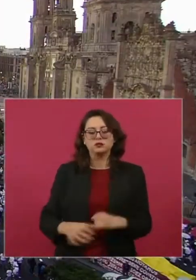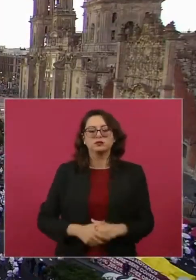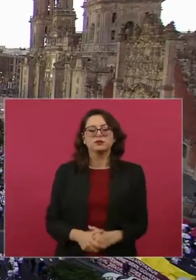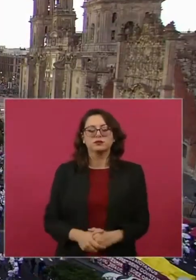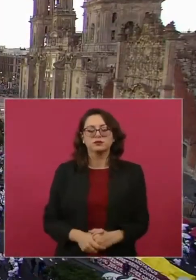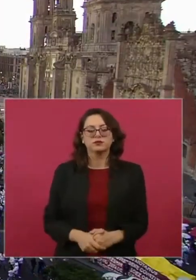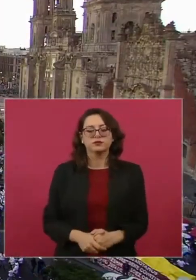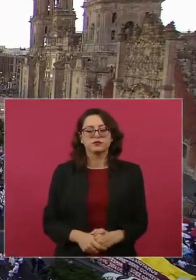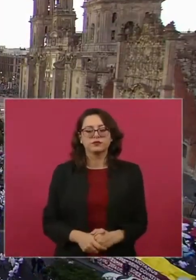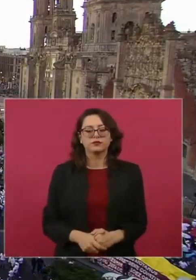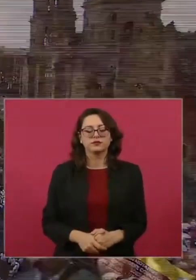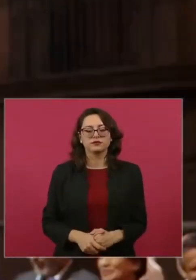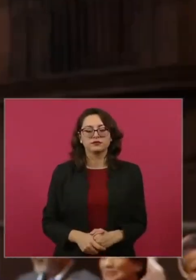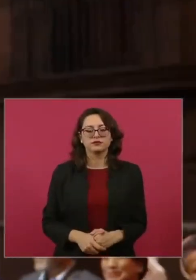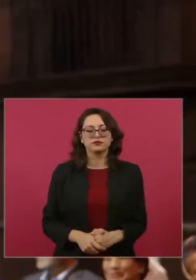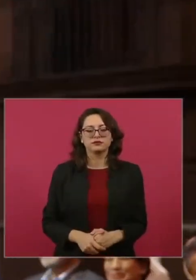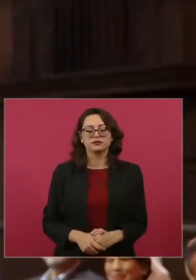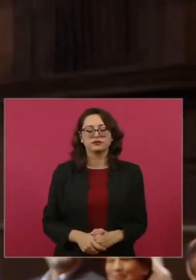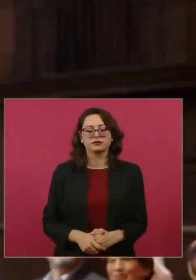It ended.